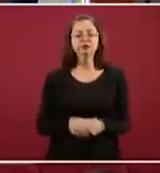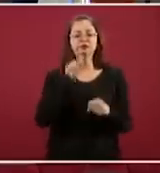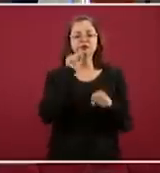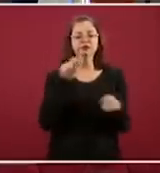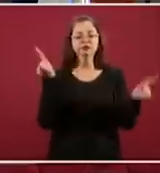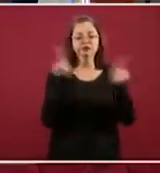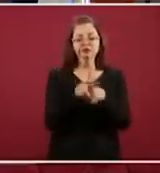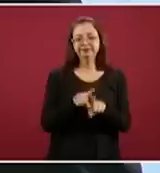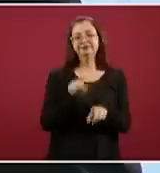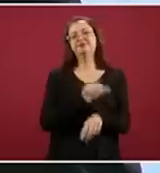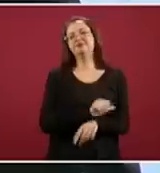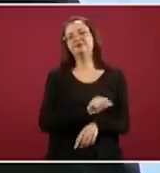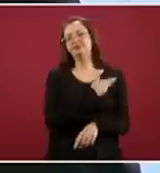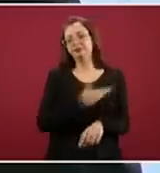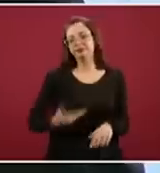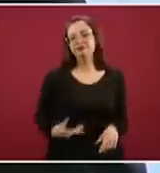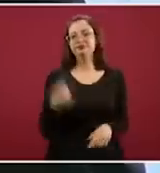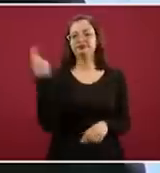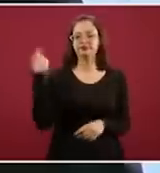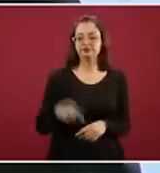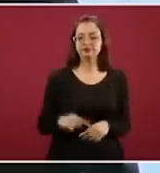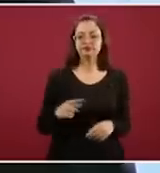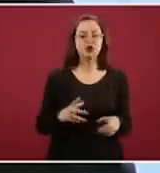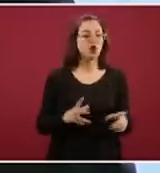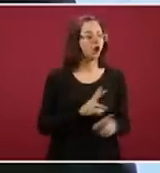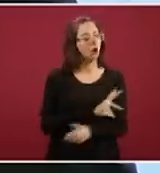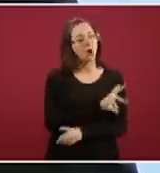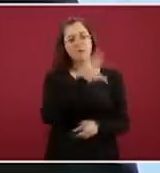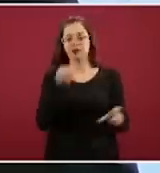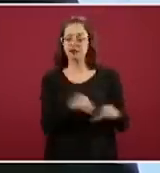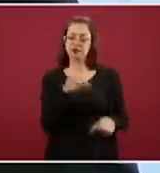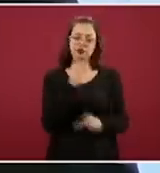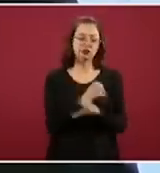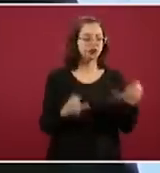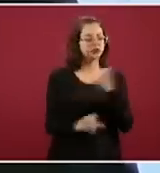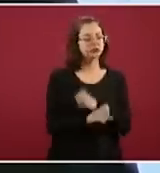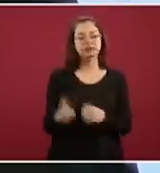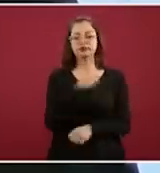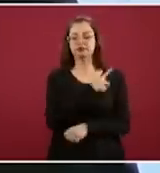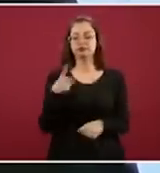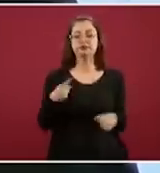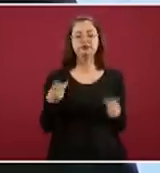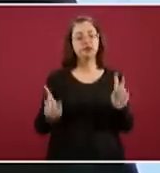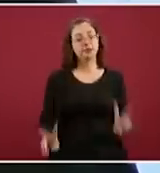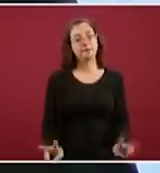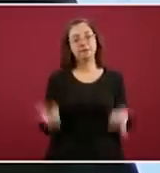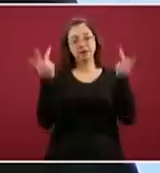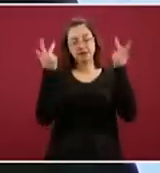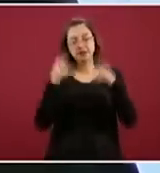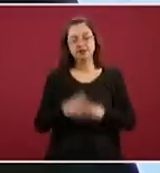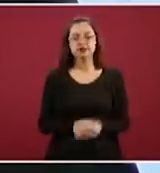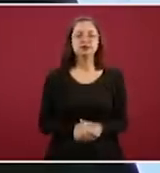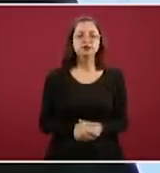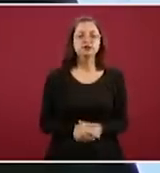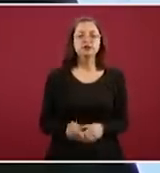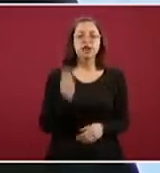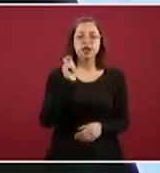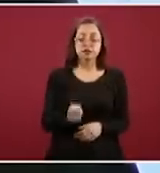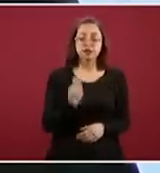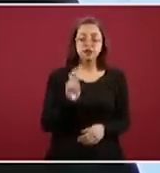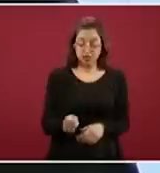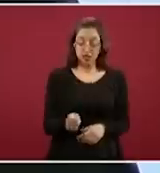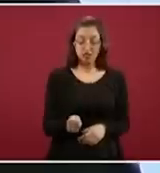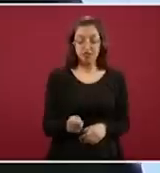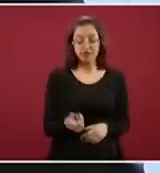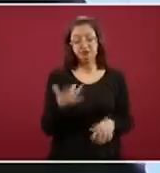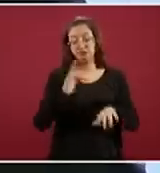Adicionalmente, otra instrucción del señor presidente es sacar todo lo que se tiene. ¿Qué quiero decir con esto? Que vamos a sacar